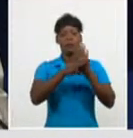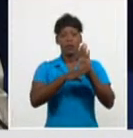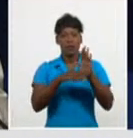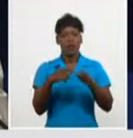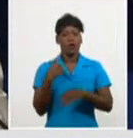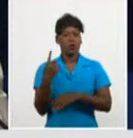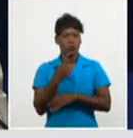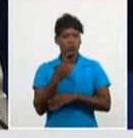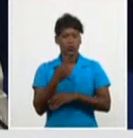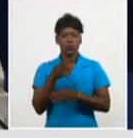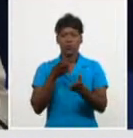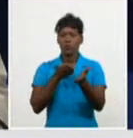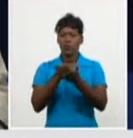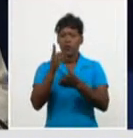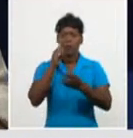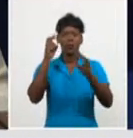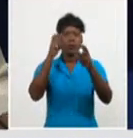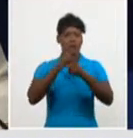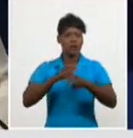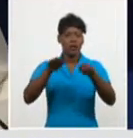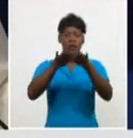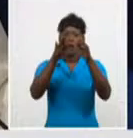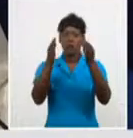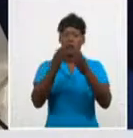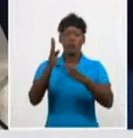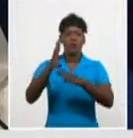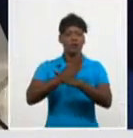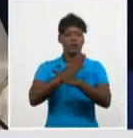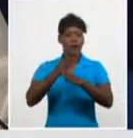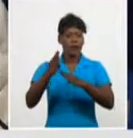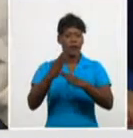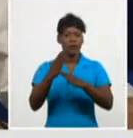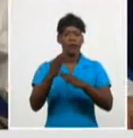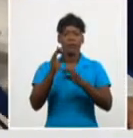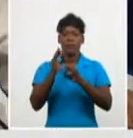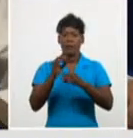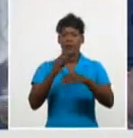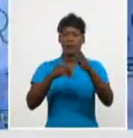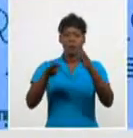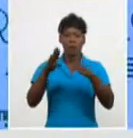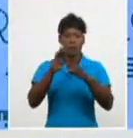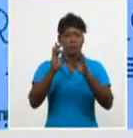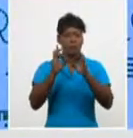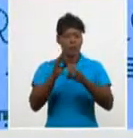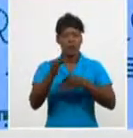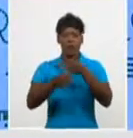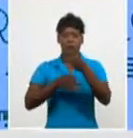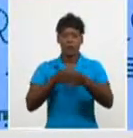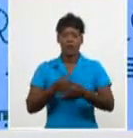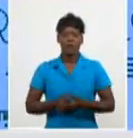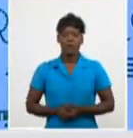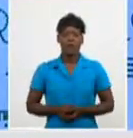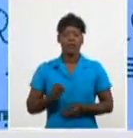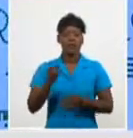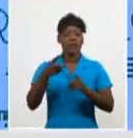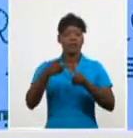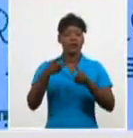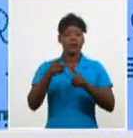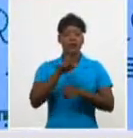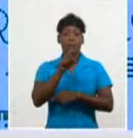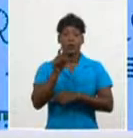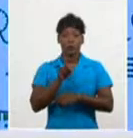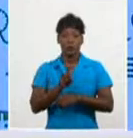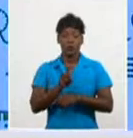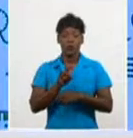mundo se investigue en relación con esta situación. Siguiente pregunta, doctor. Un usuario de redes sociales dice